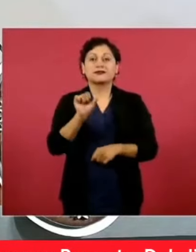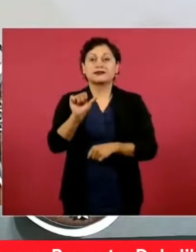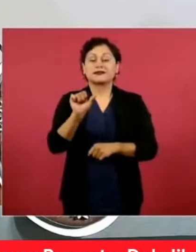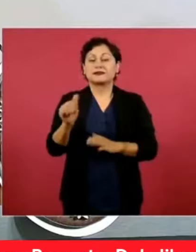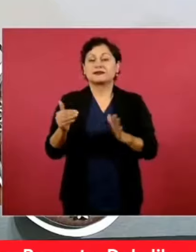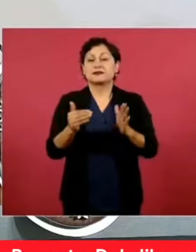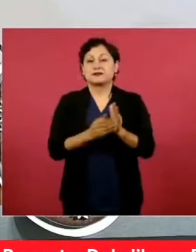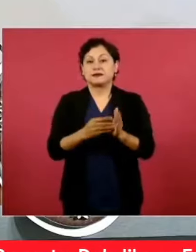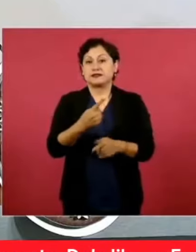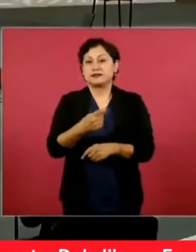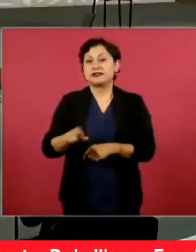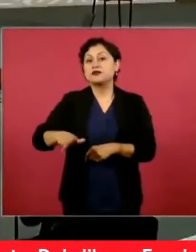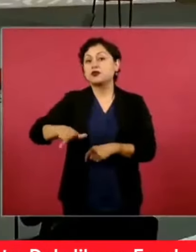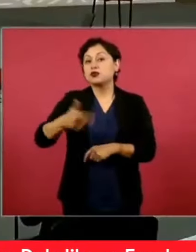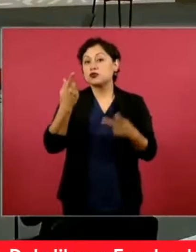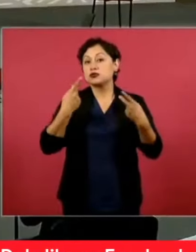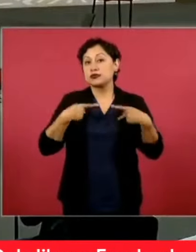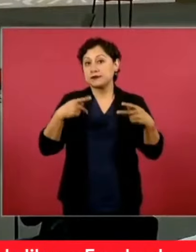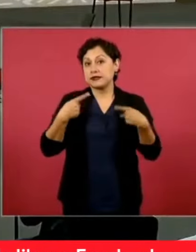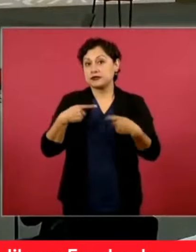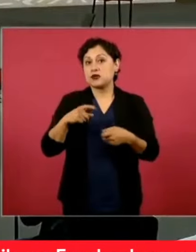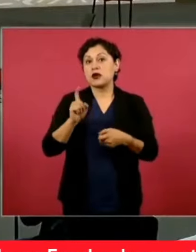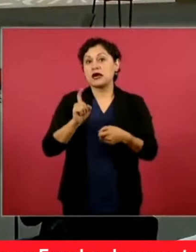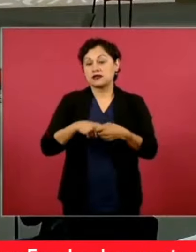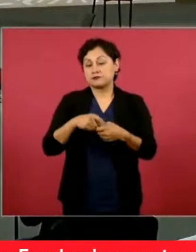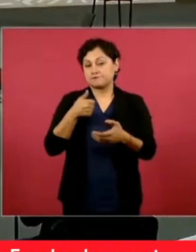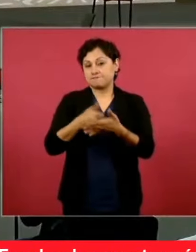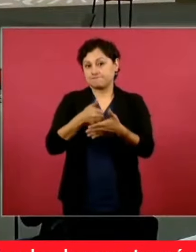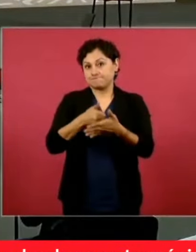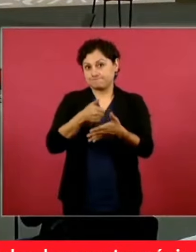916,712 seguidores, un alcance mensual de 7